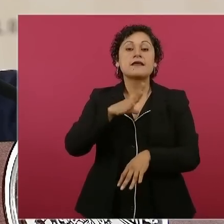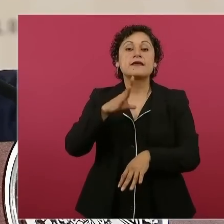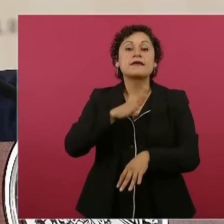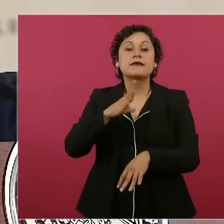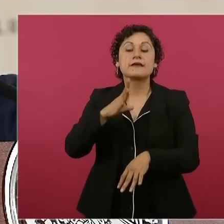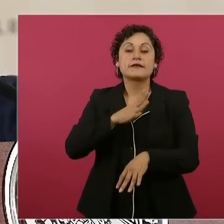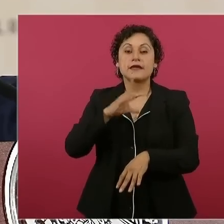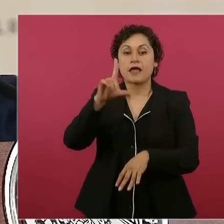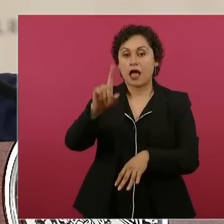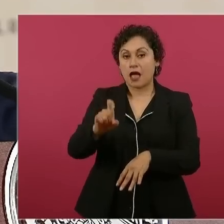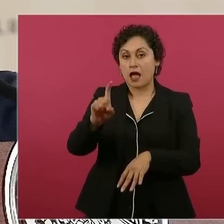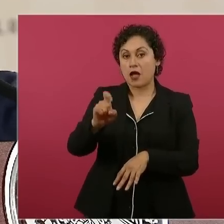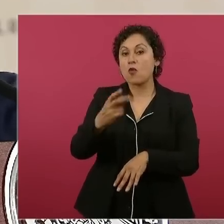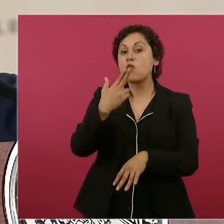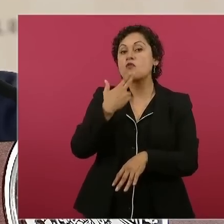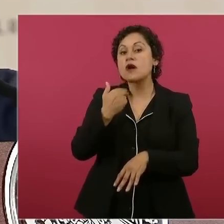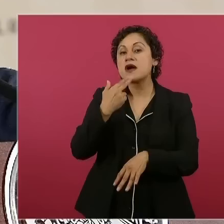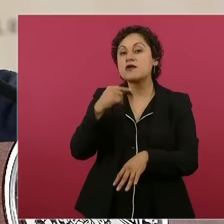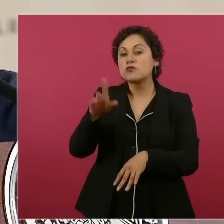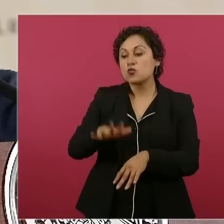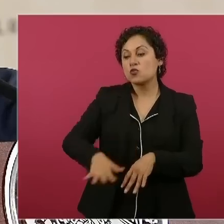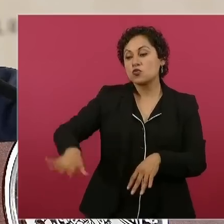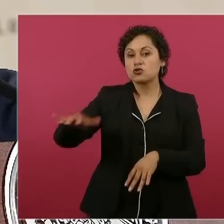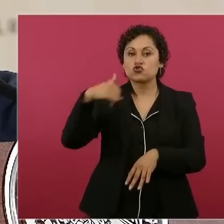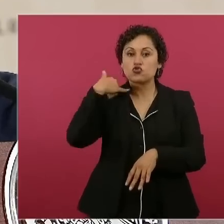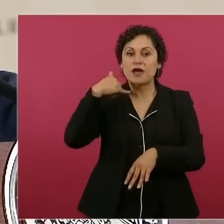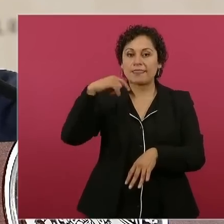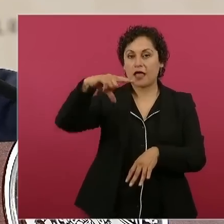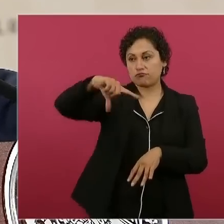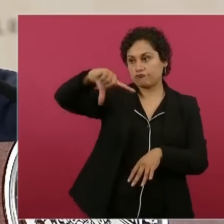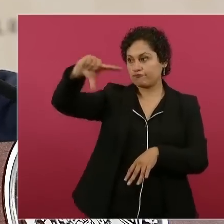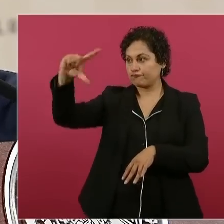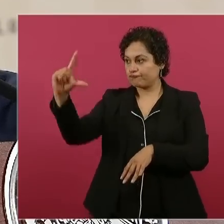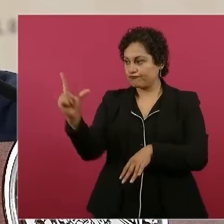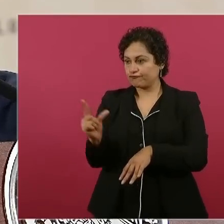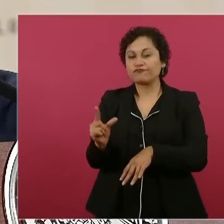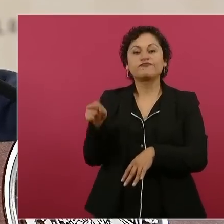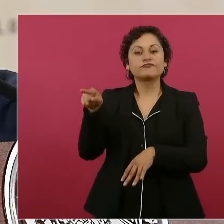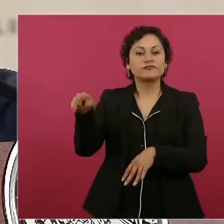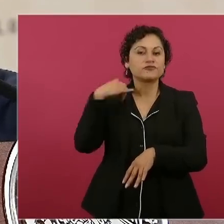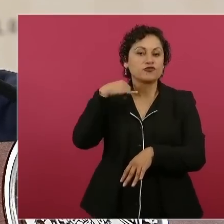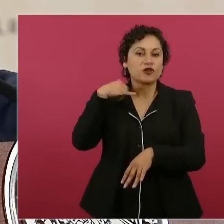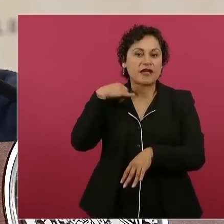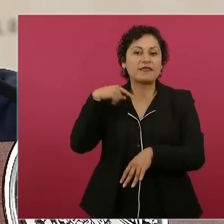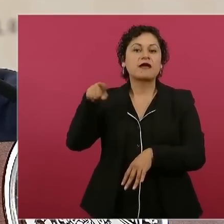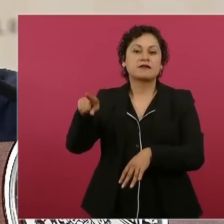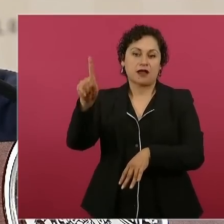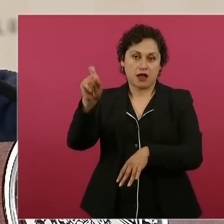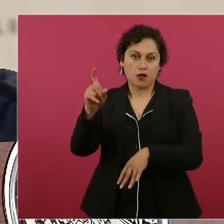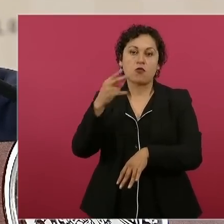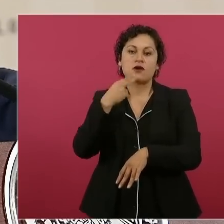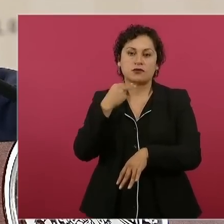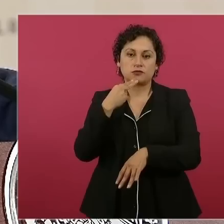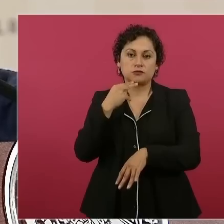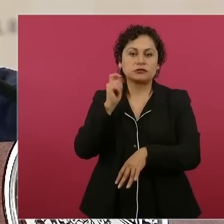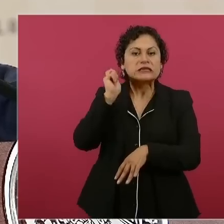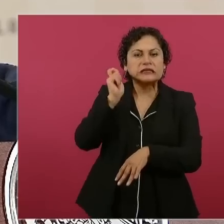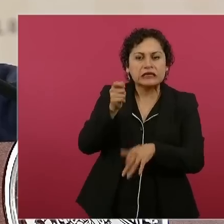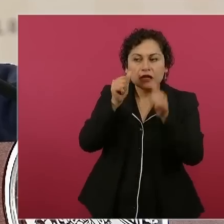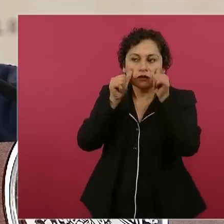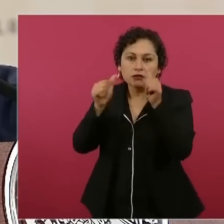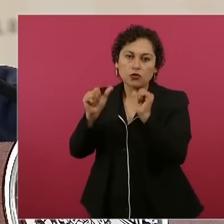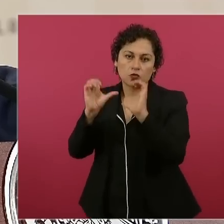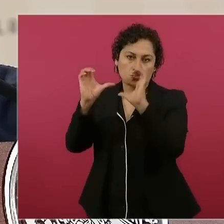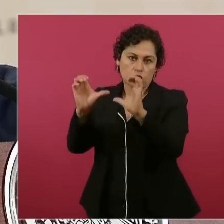en toda la península de Yucatán. Lo que hay que hacer es cuidarla, no contaminarla. Por